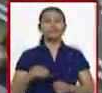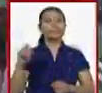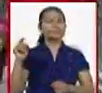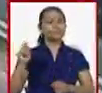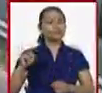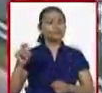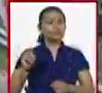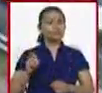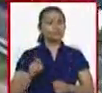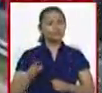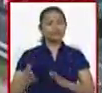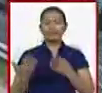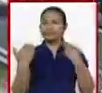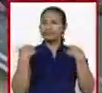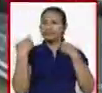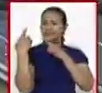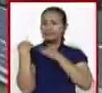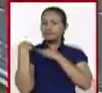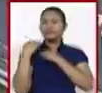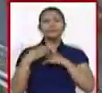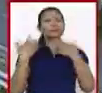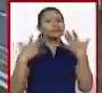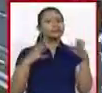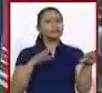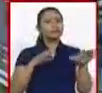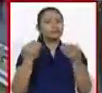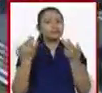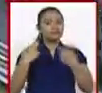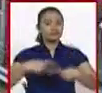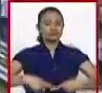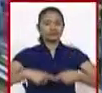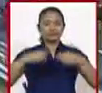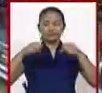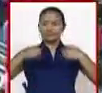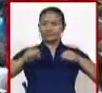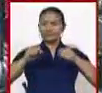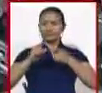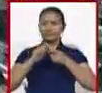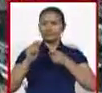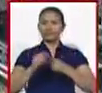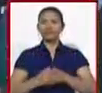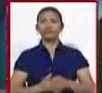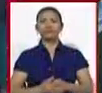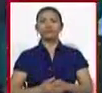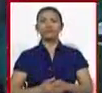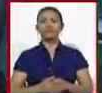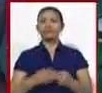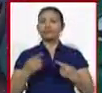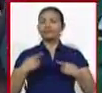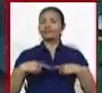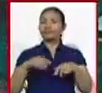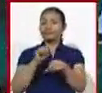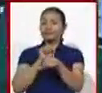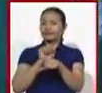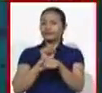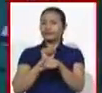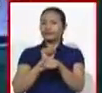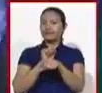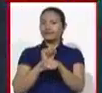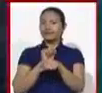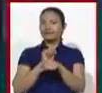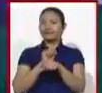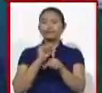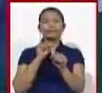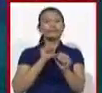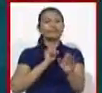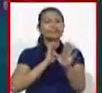debe ser encarado. Han hecho un cuarto intermedio los mototaxistas, porque van a trabajar en una mesa